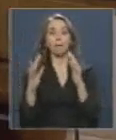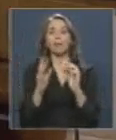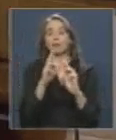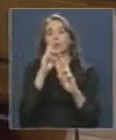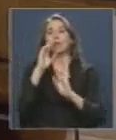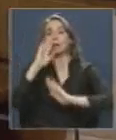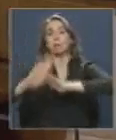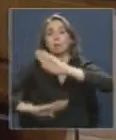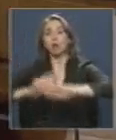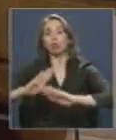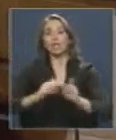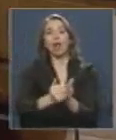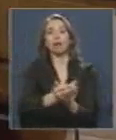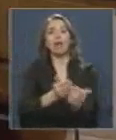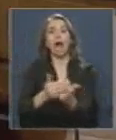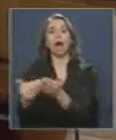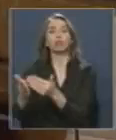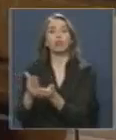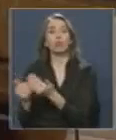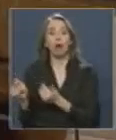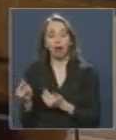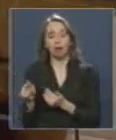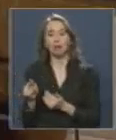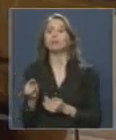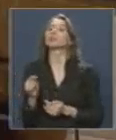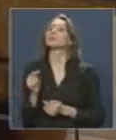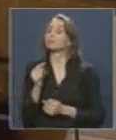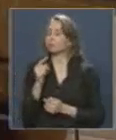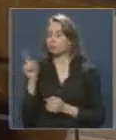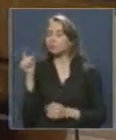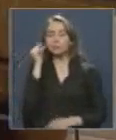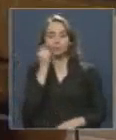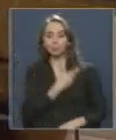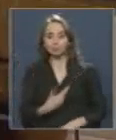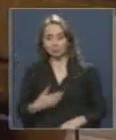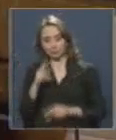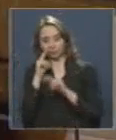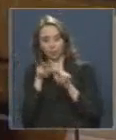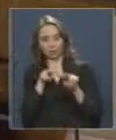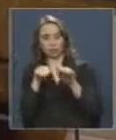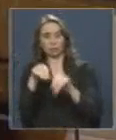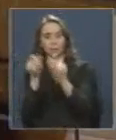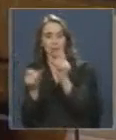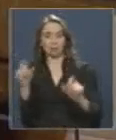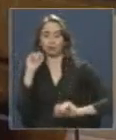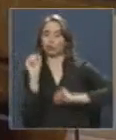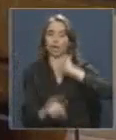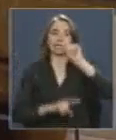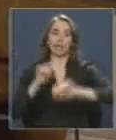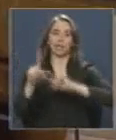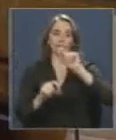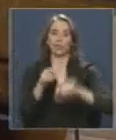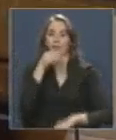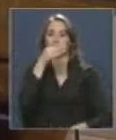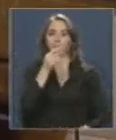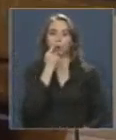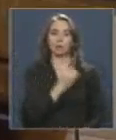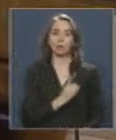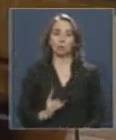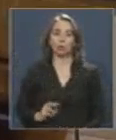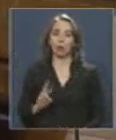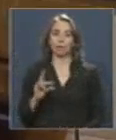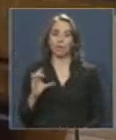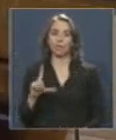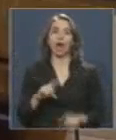naturales. No deja de llamar la atención, Presidenta, que los mismos que defienden con dientes y muelas, como aquí lo ha dicho el diputado Vidal y